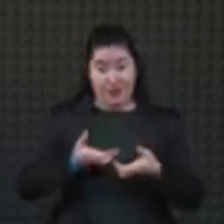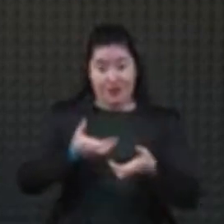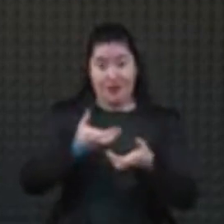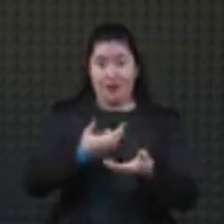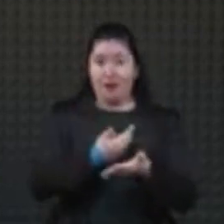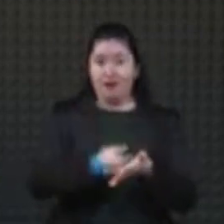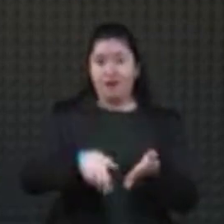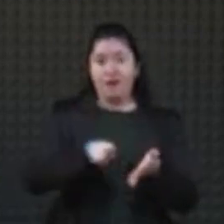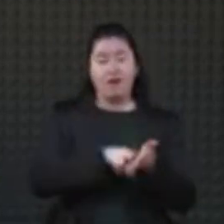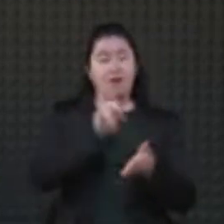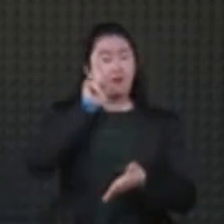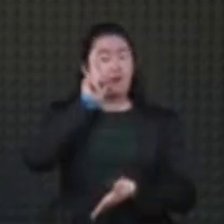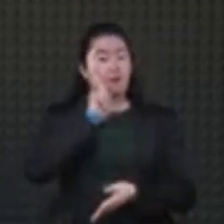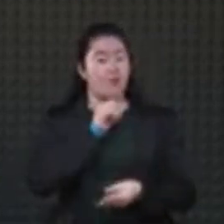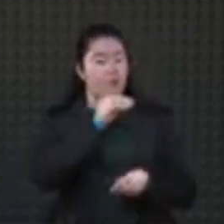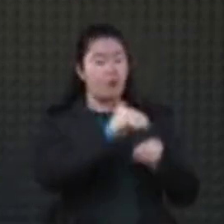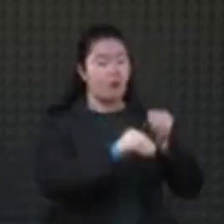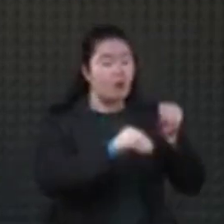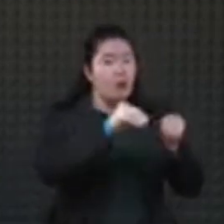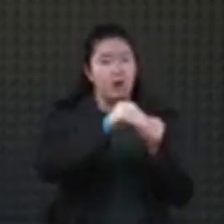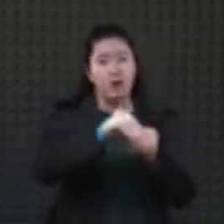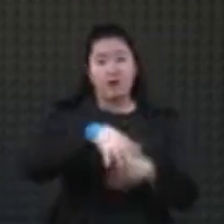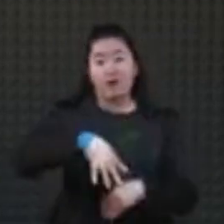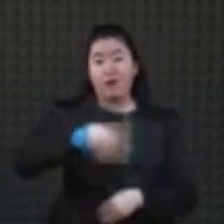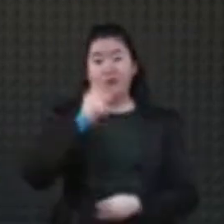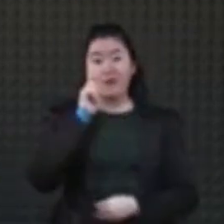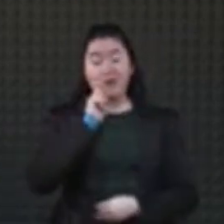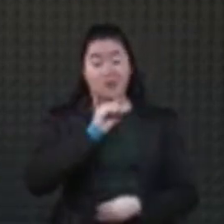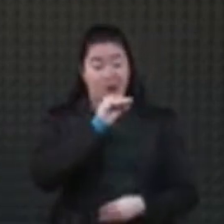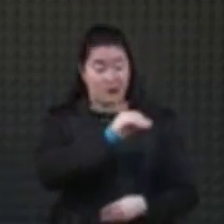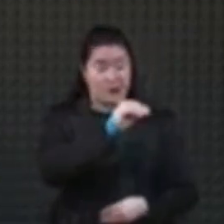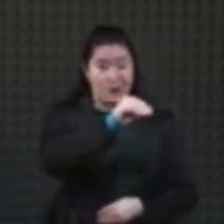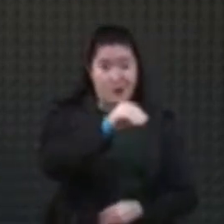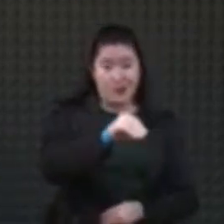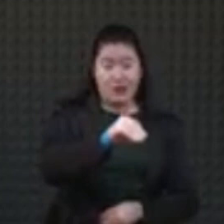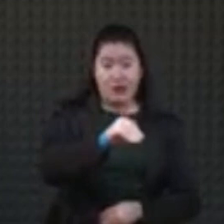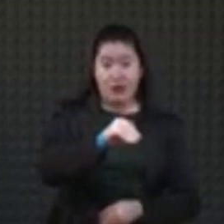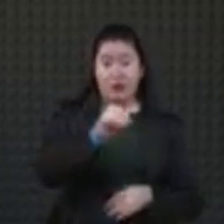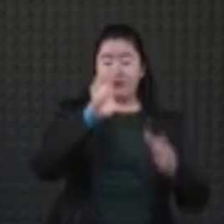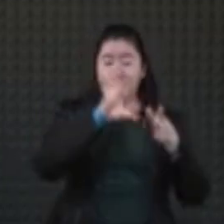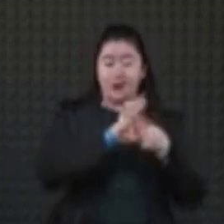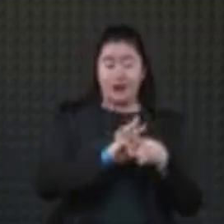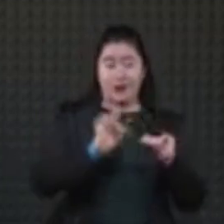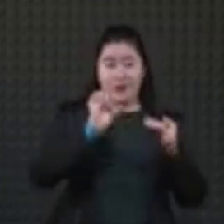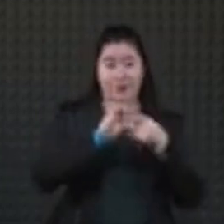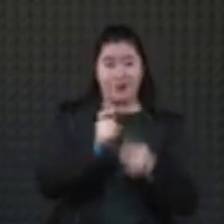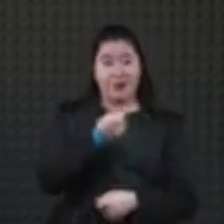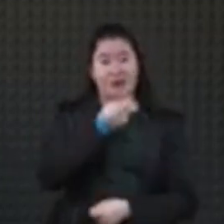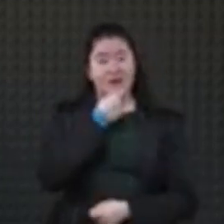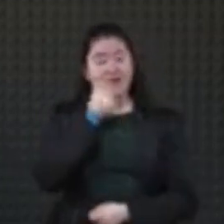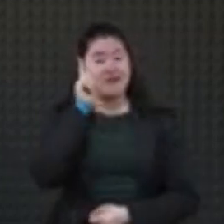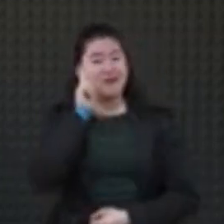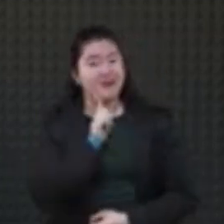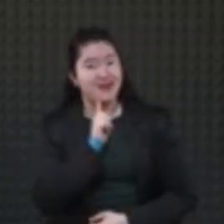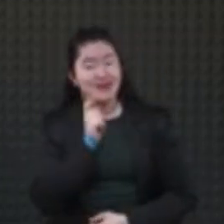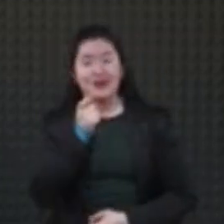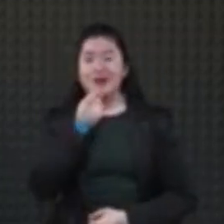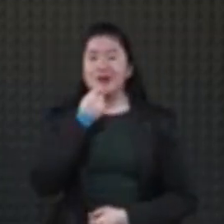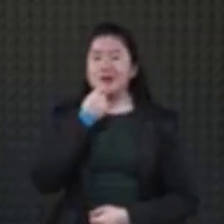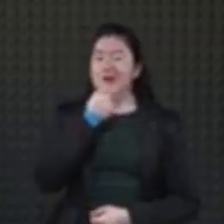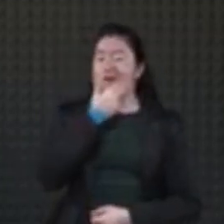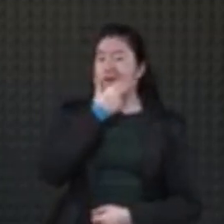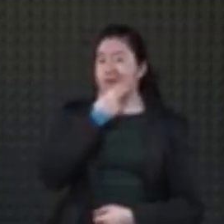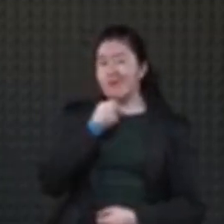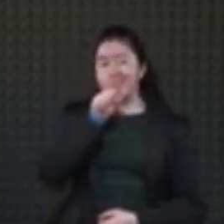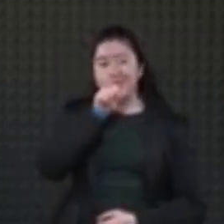a las niñas y también a los niños, a las y a los jóvenes y al legado. Las mujeres